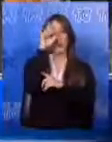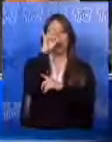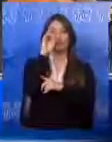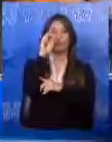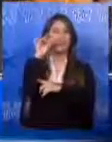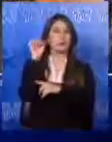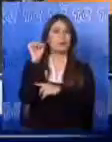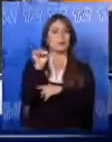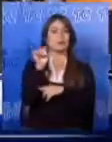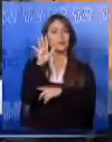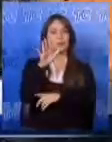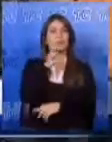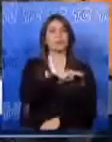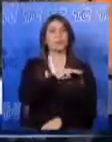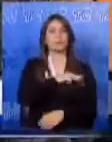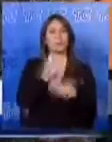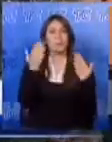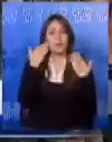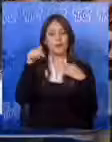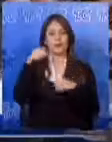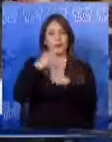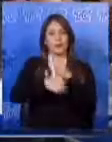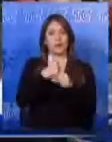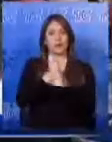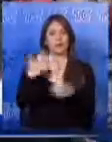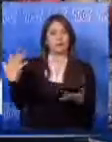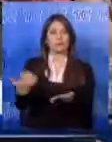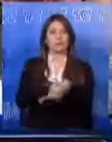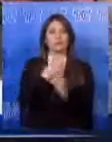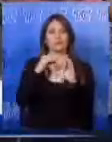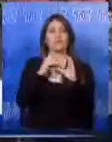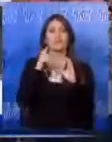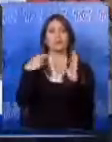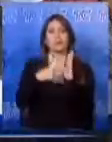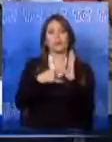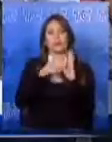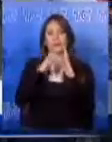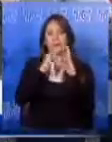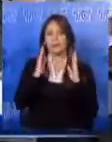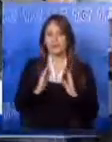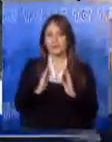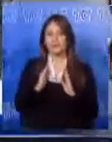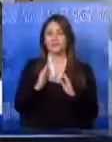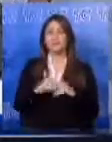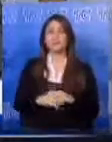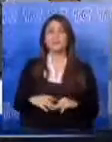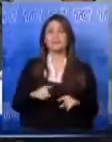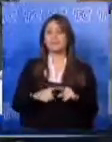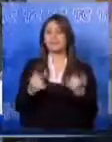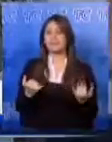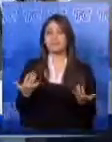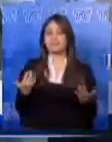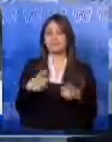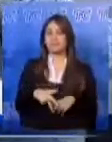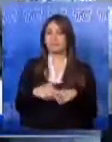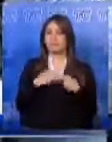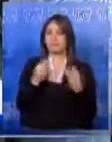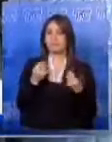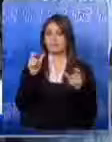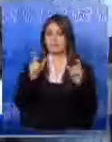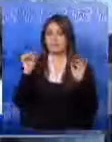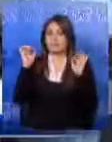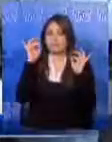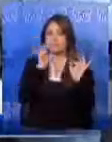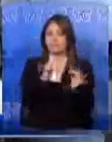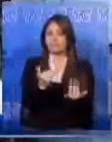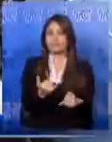12.800.000 dólares es lo que el municipio de Guayaquil aspira a recibir gracias al cobro del impuesto predial de este año, una actividad que comenzó con una masiva asistencia en